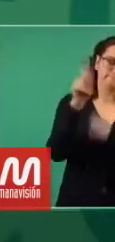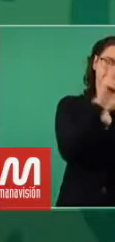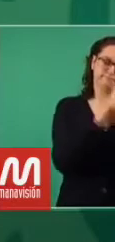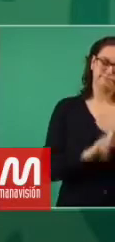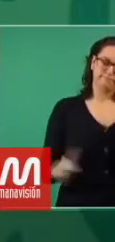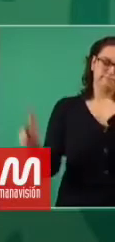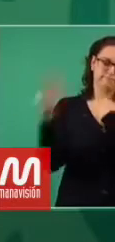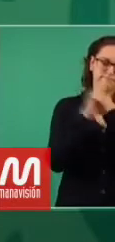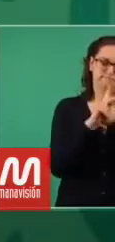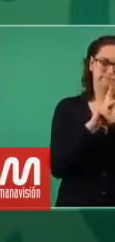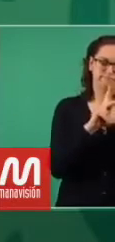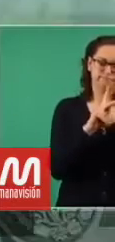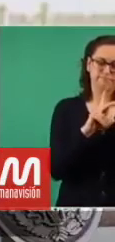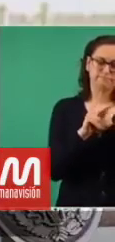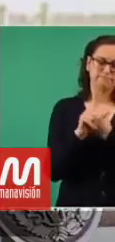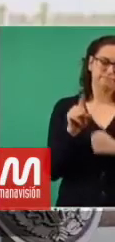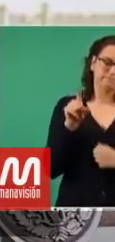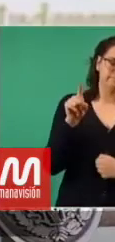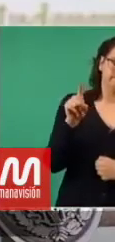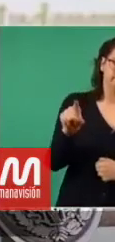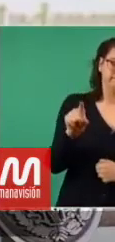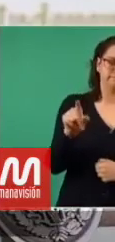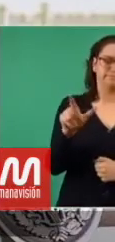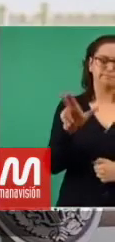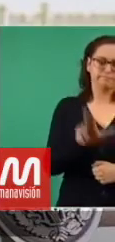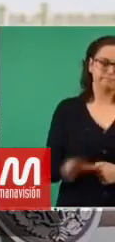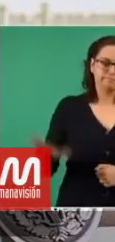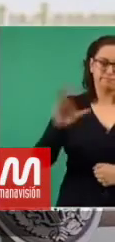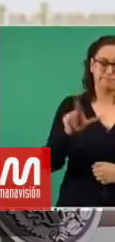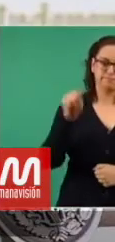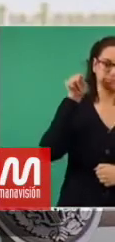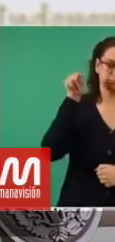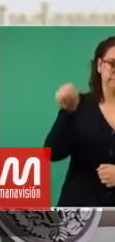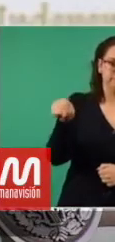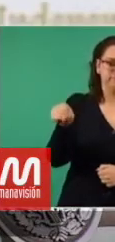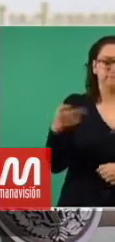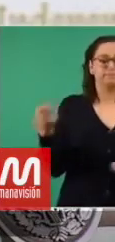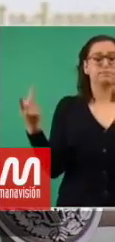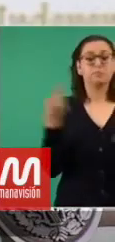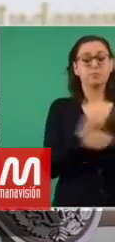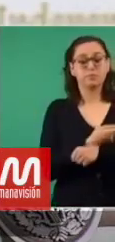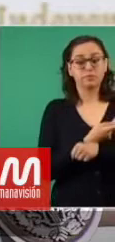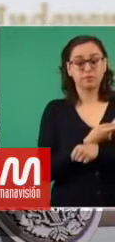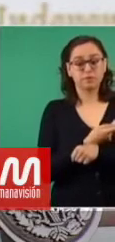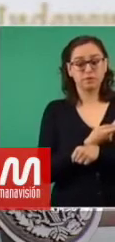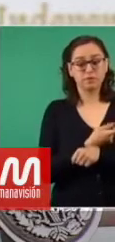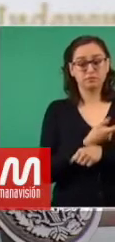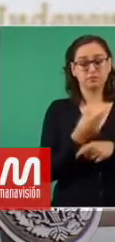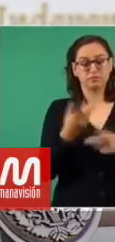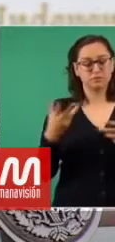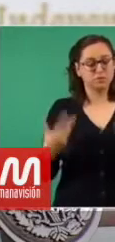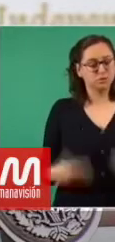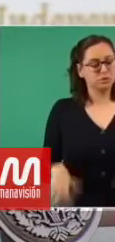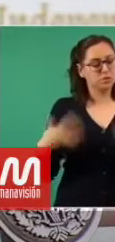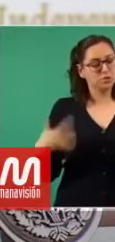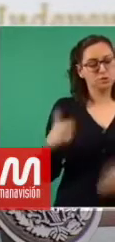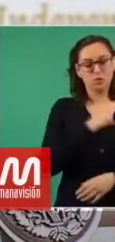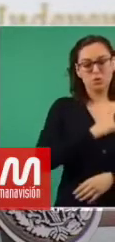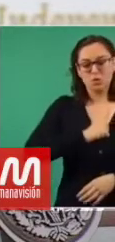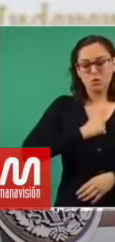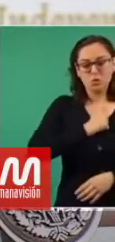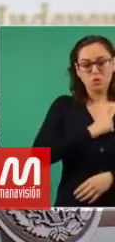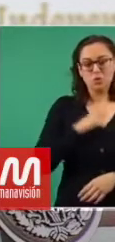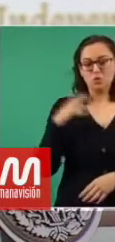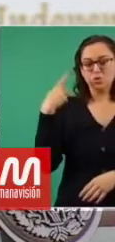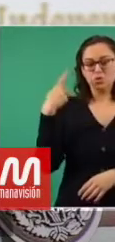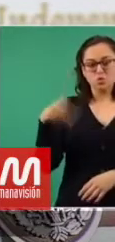por el lamentable asesinato de el presidente de